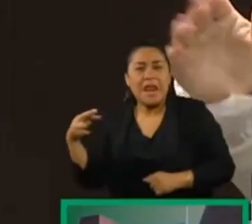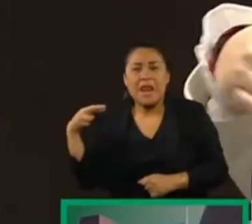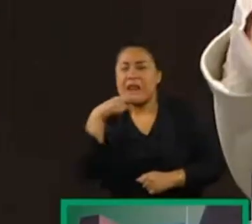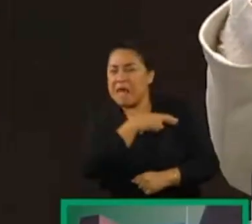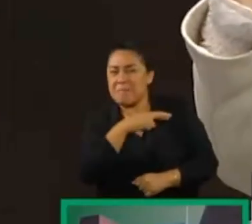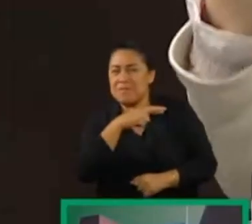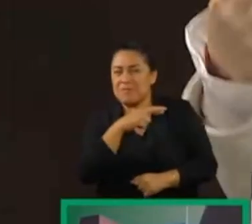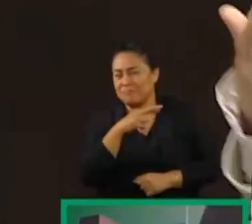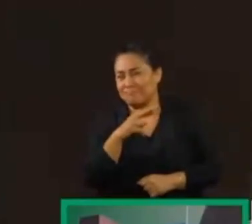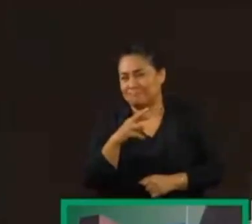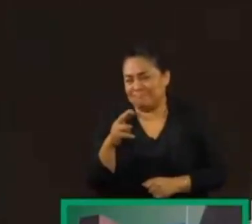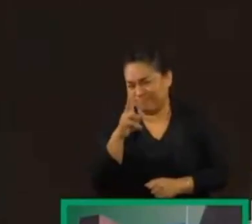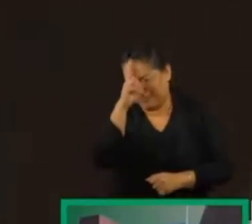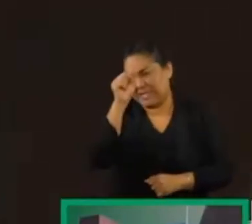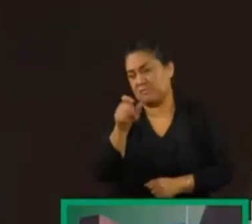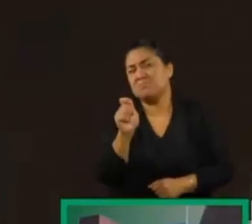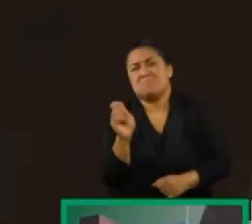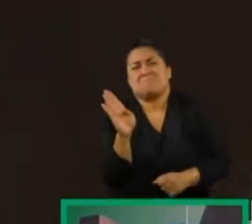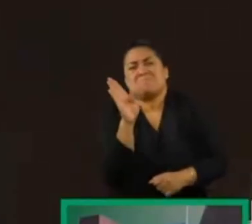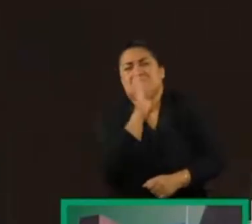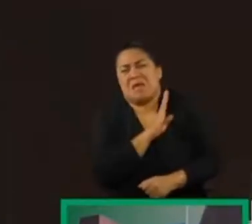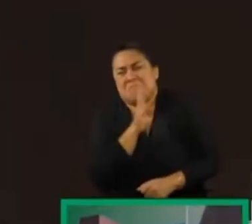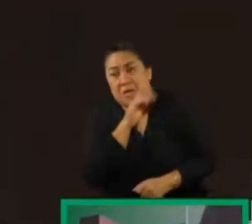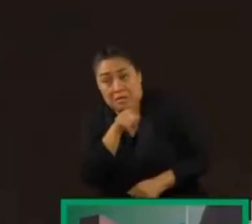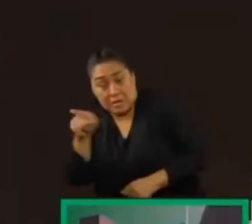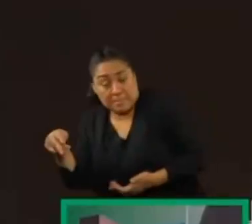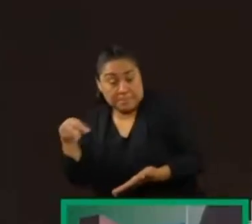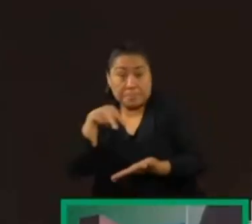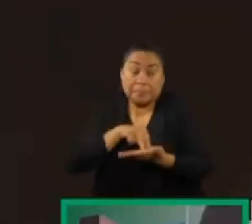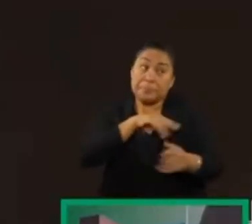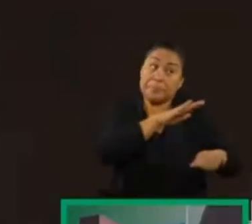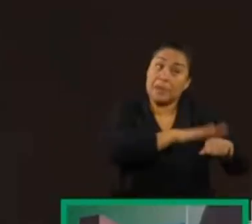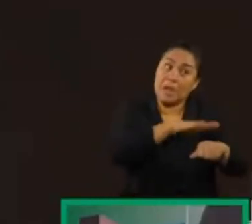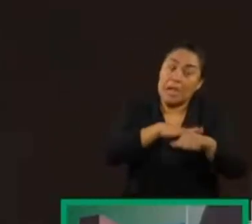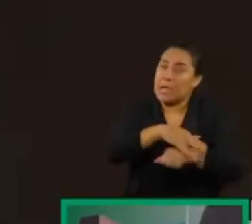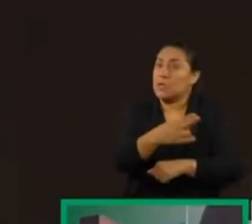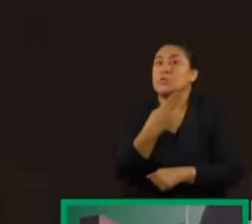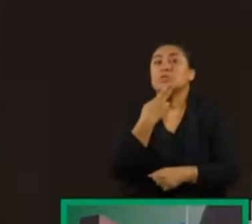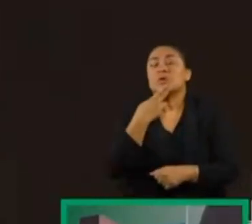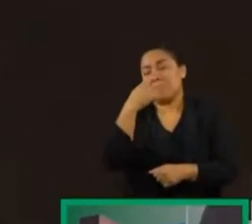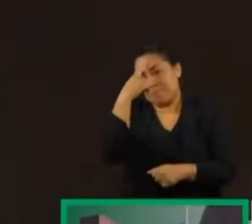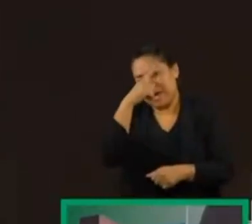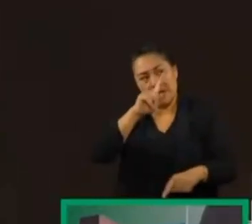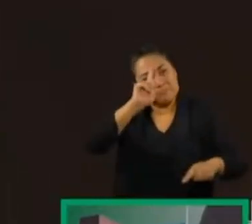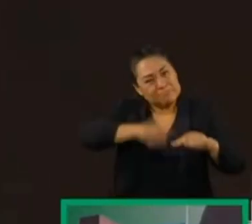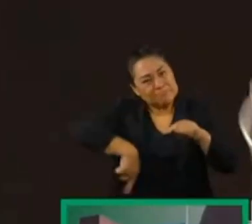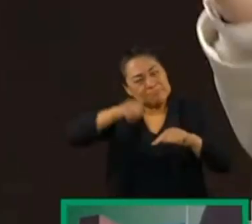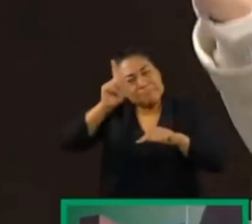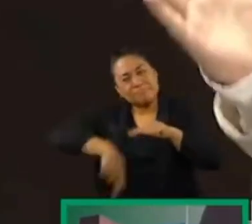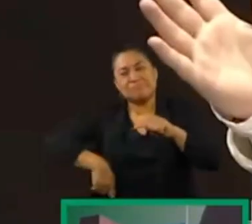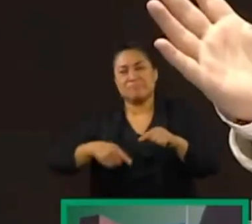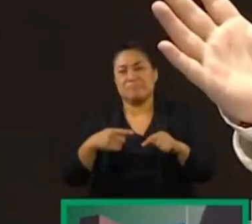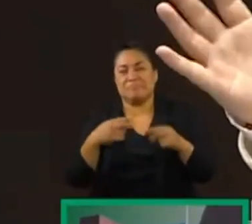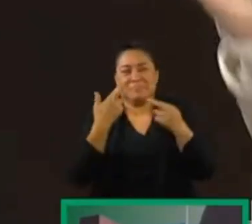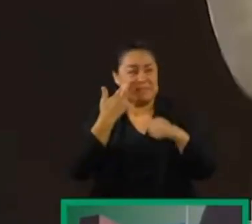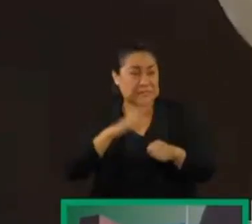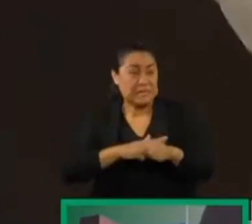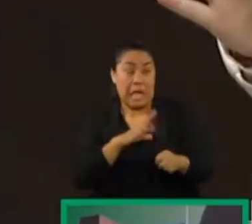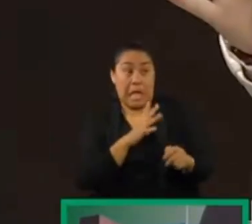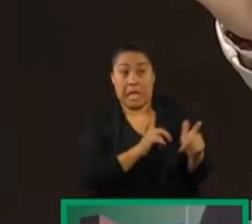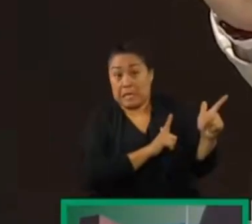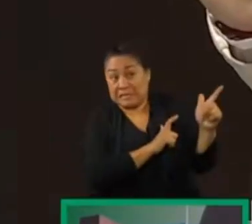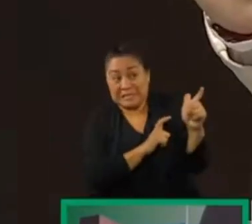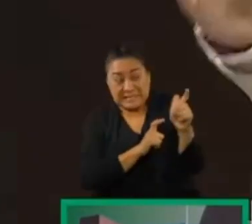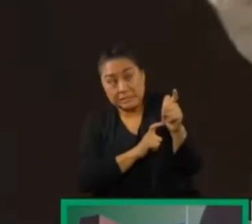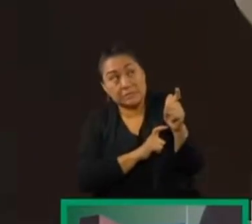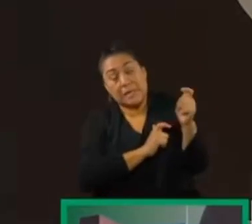fracaso, y que vinieron con el discurso de decir que estos operativos ayudarían a disminuir la seguridad porque eran armas que se iban a